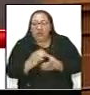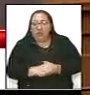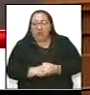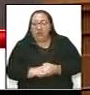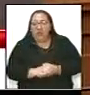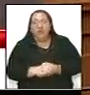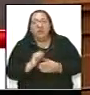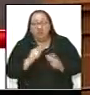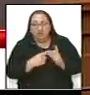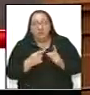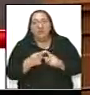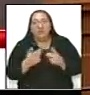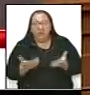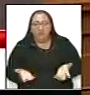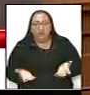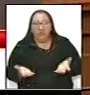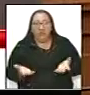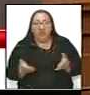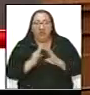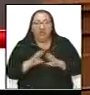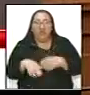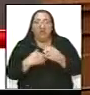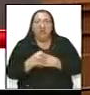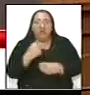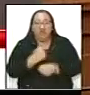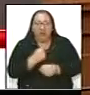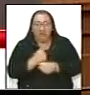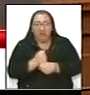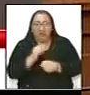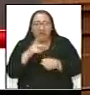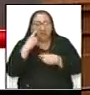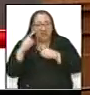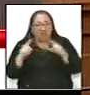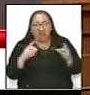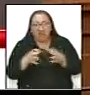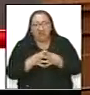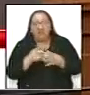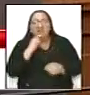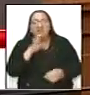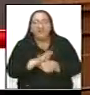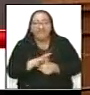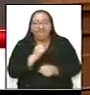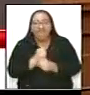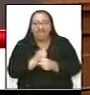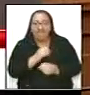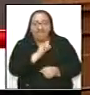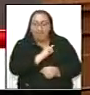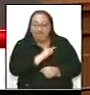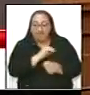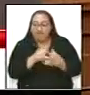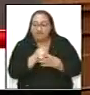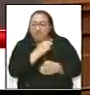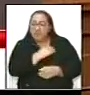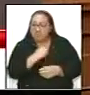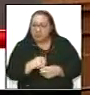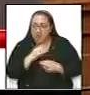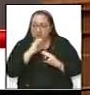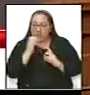Y por lo tanto, al margen de las funciones de supervisión que cumplen los órganos de línea del Ministerio de